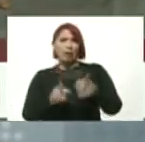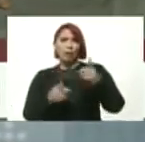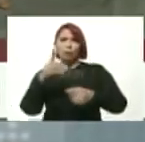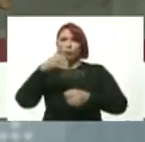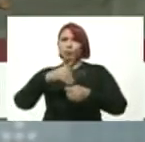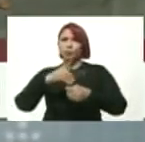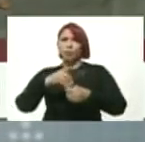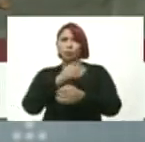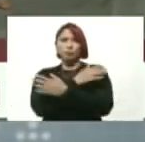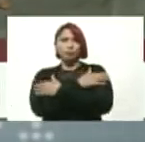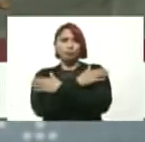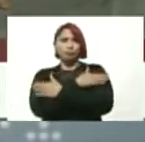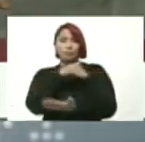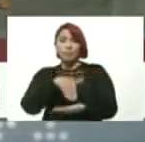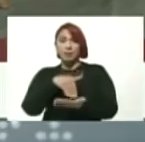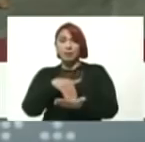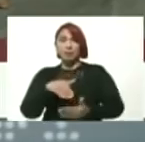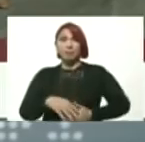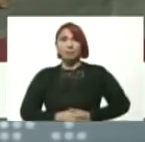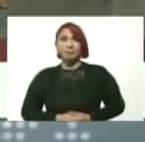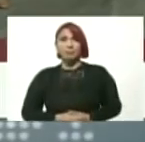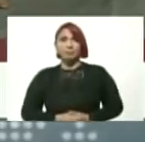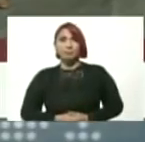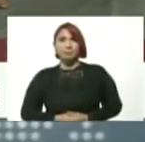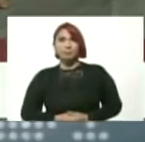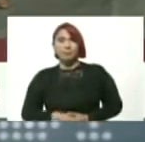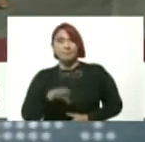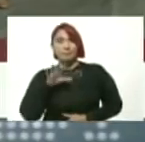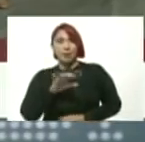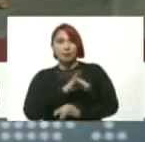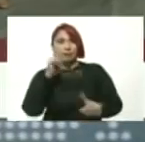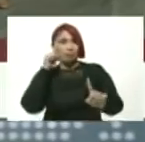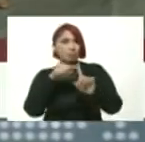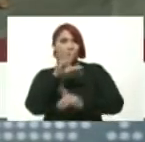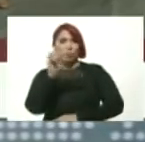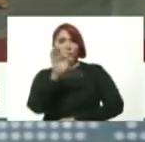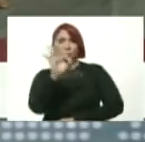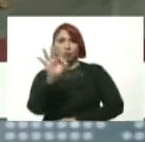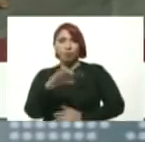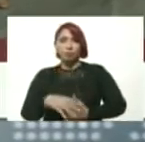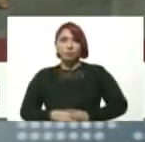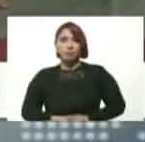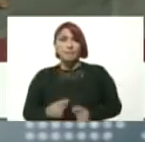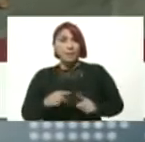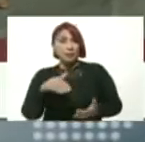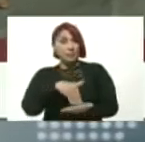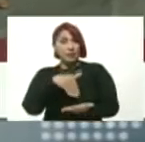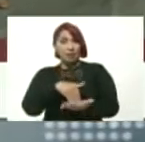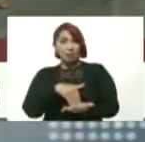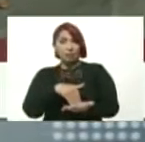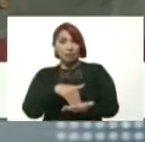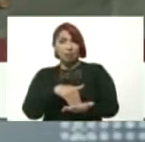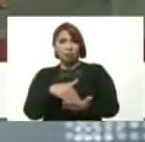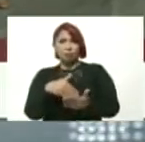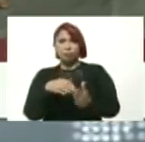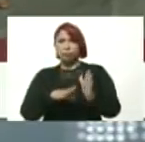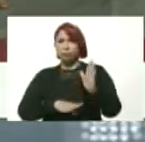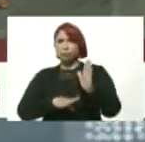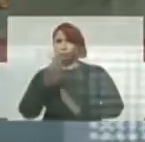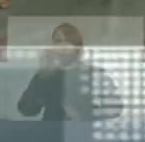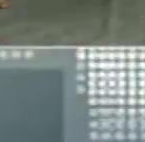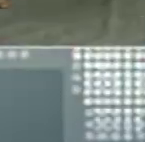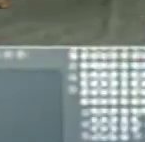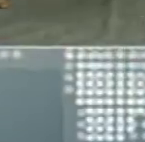aquí felicitaciones miranda el país llegado ya 50 por ciento pero miranda va adelante con